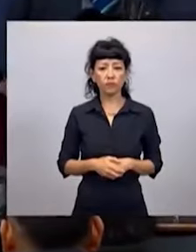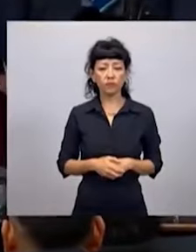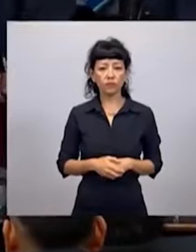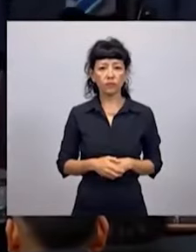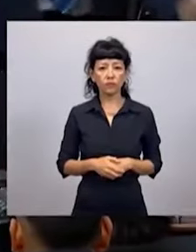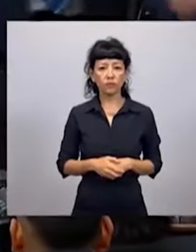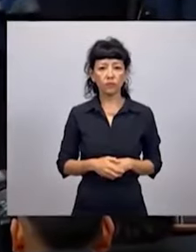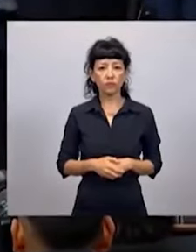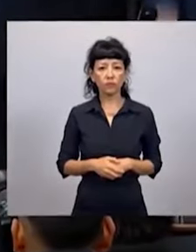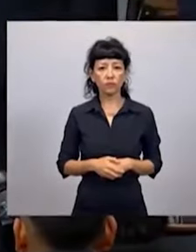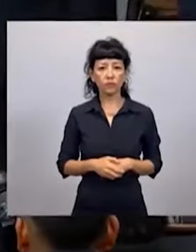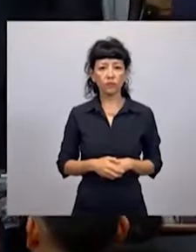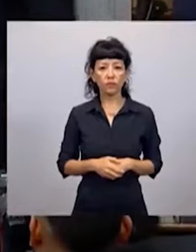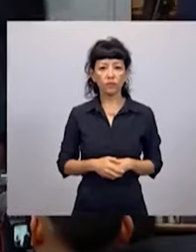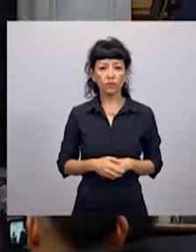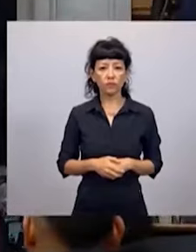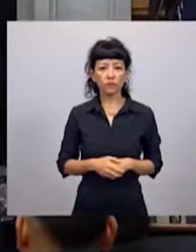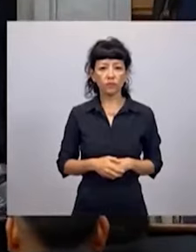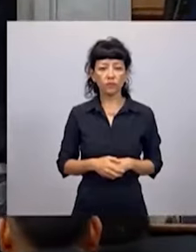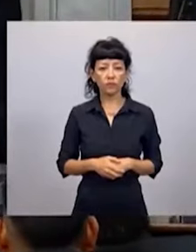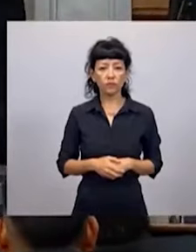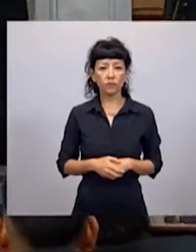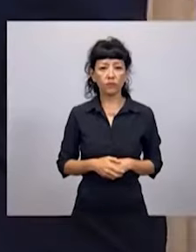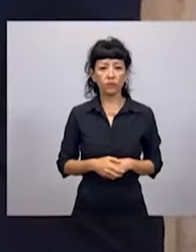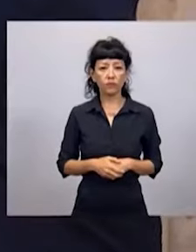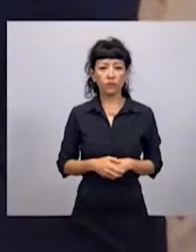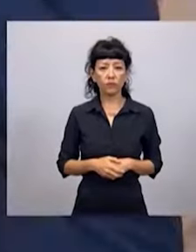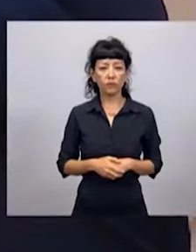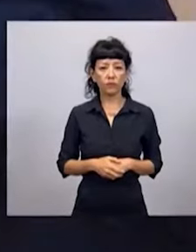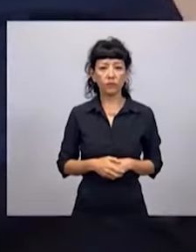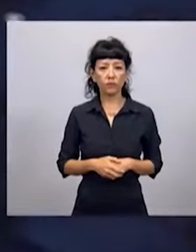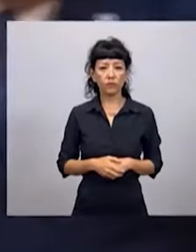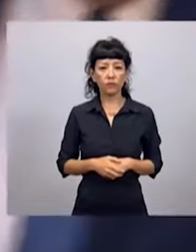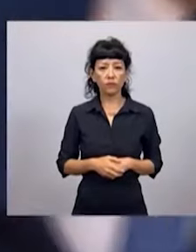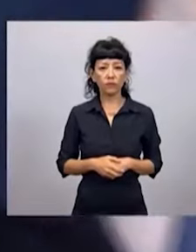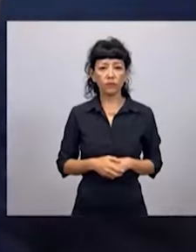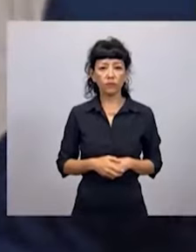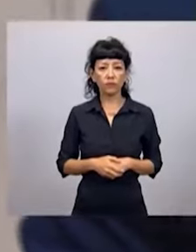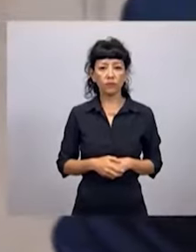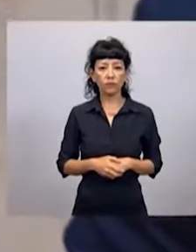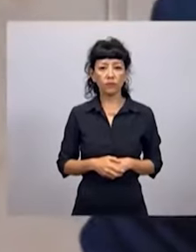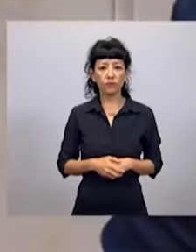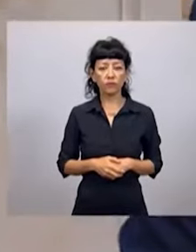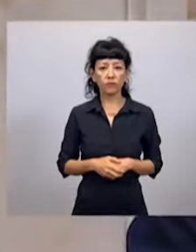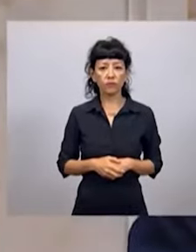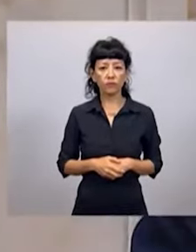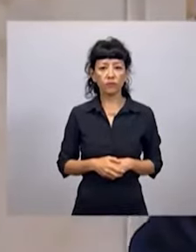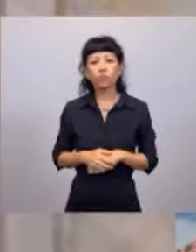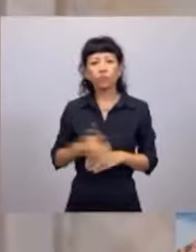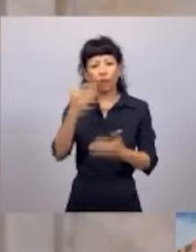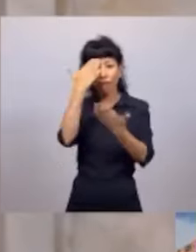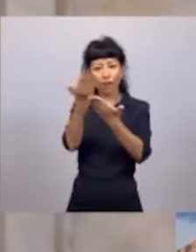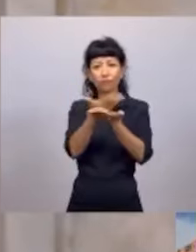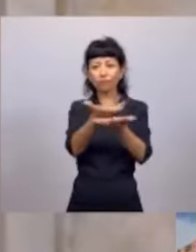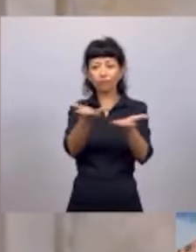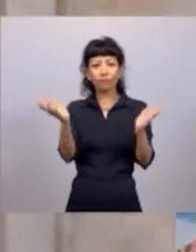tras Buenos Aires, amaneció paralizada producto de la violencia narco. El cese de la actividad en sectores claves como el transporte